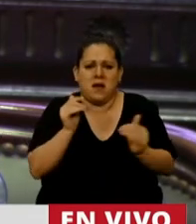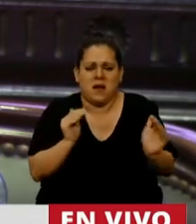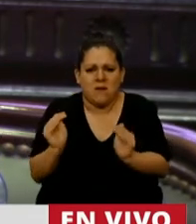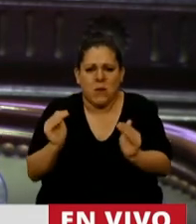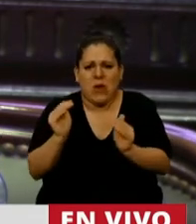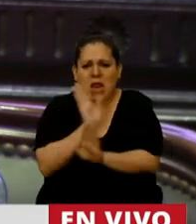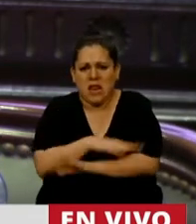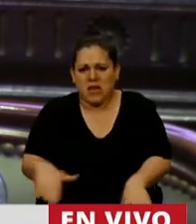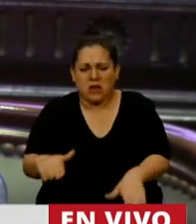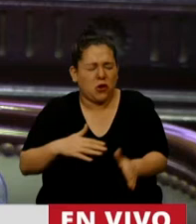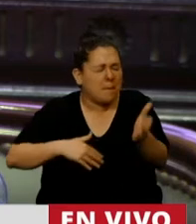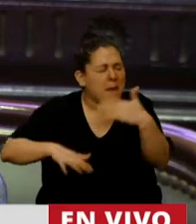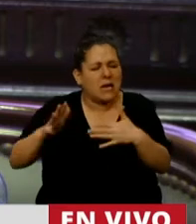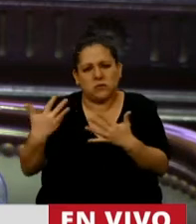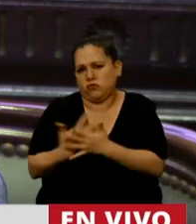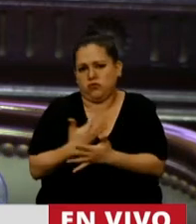más dolorosas de nuestro país?